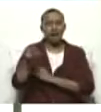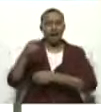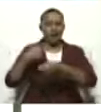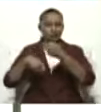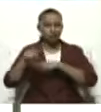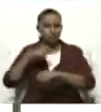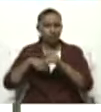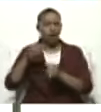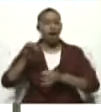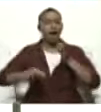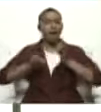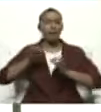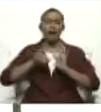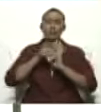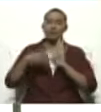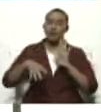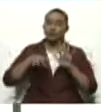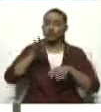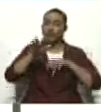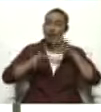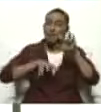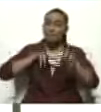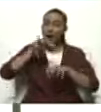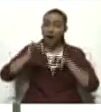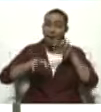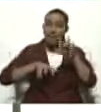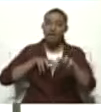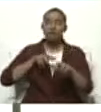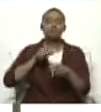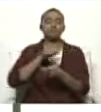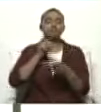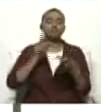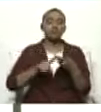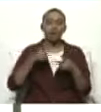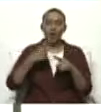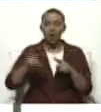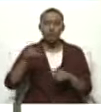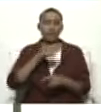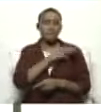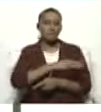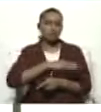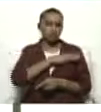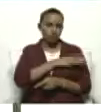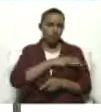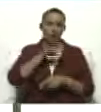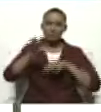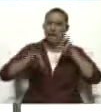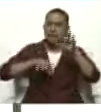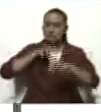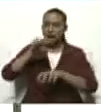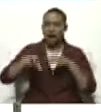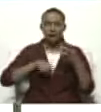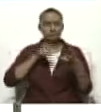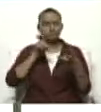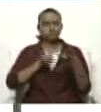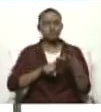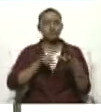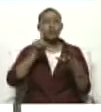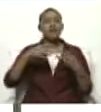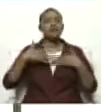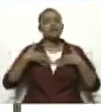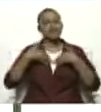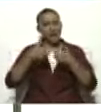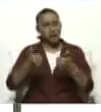de los Animales, el Colegio de Médicos Veterinarios, la Misión Nevado, el Instituto Nacional de Salud Agrícola